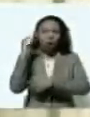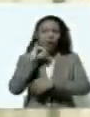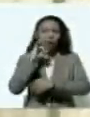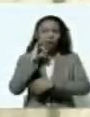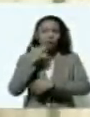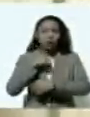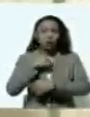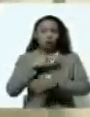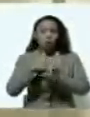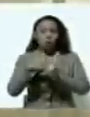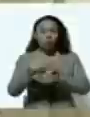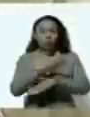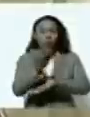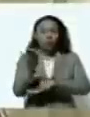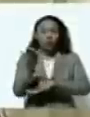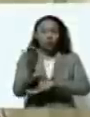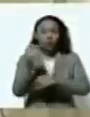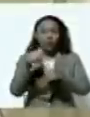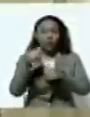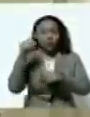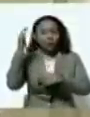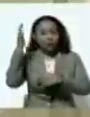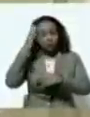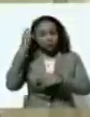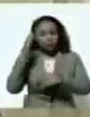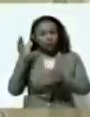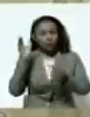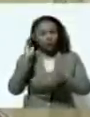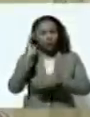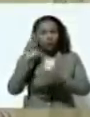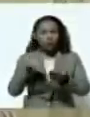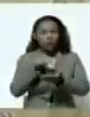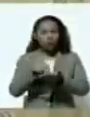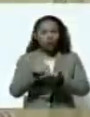información que nosotros podemos compartir con ustedes desde el Salón Miranda del Palacio Federal